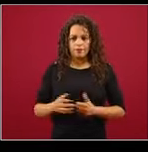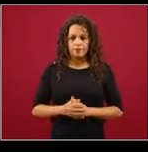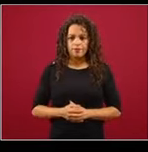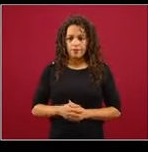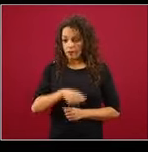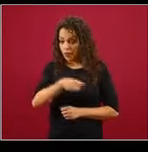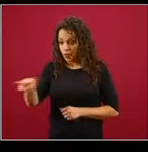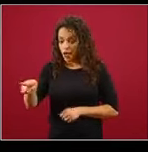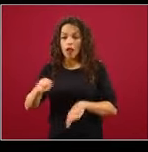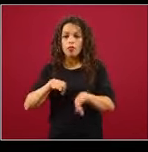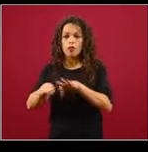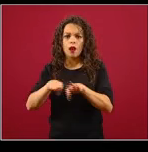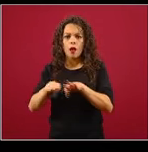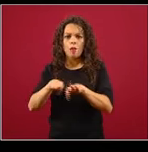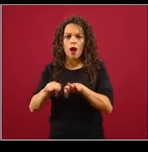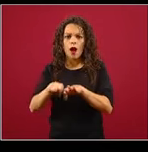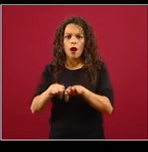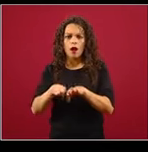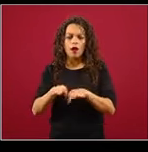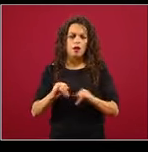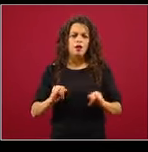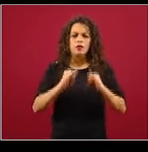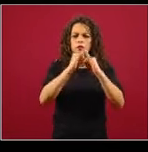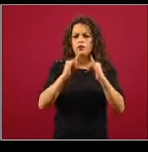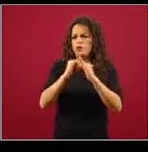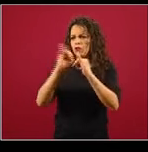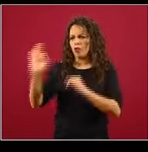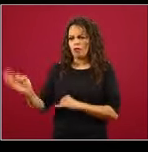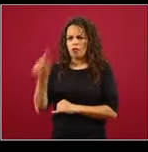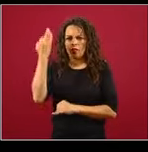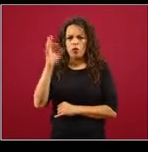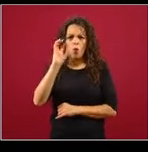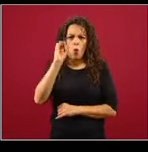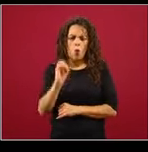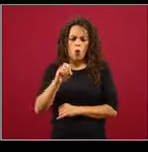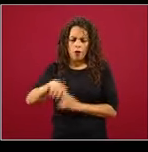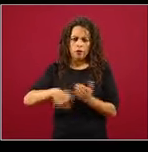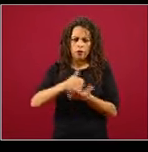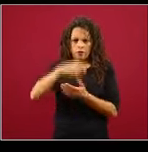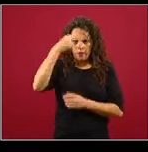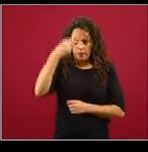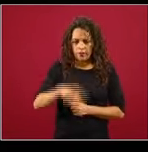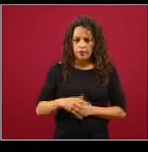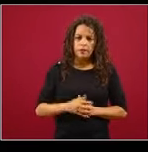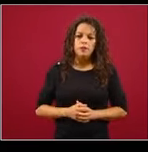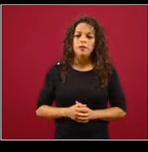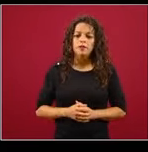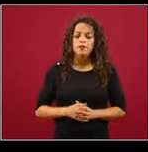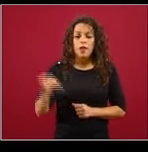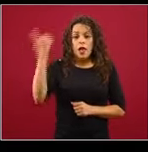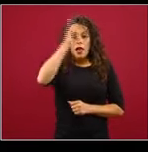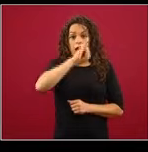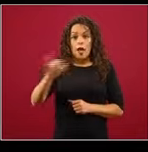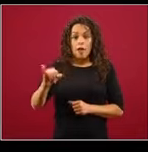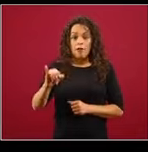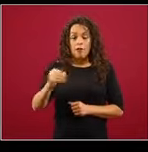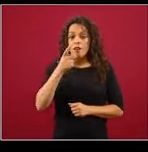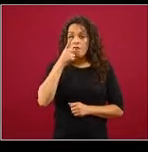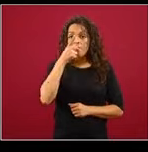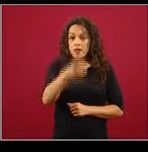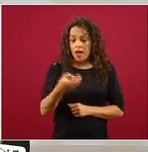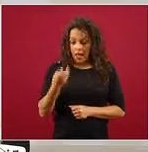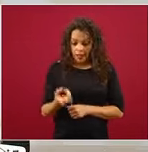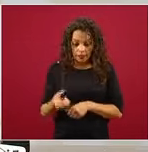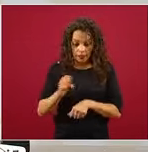trabajadores de alguna dependencia federal o local, y había oficios de sus jefes inmediatos de que se tenían que presentar a partir de esta